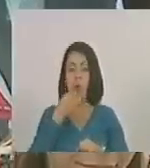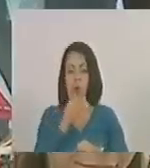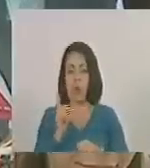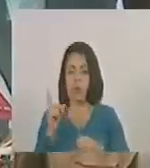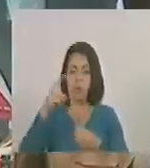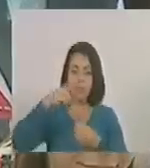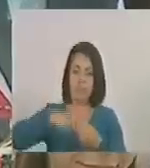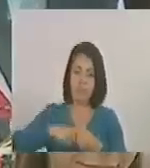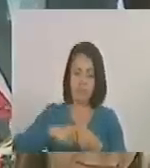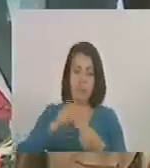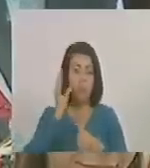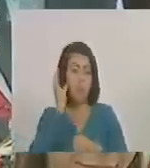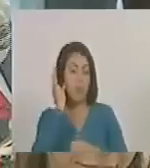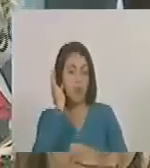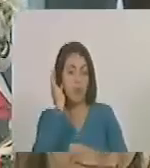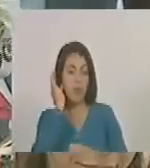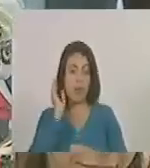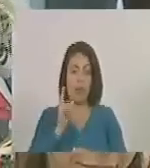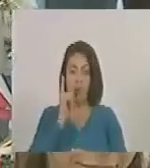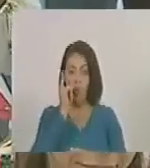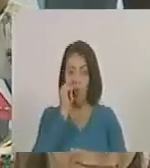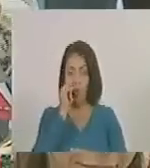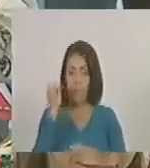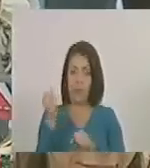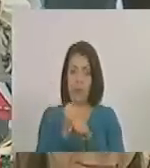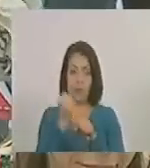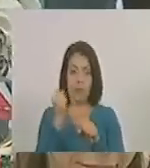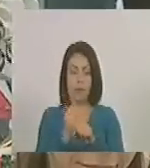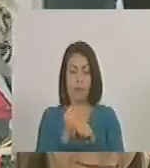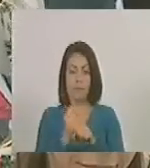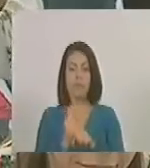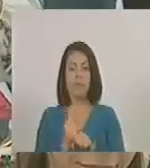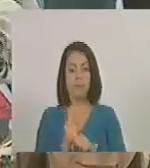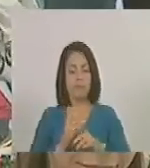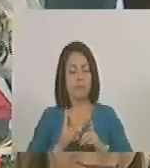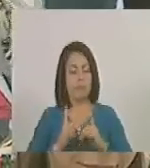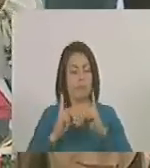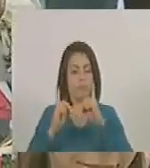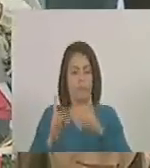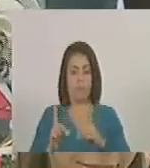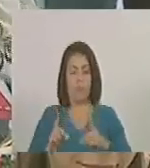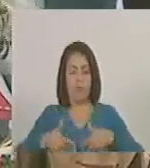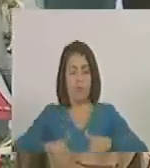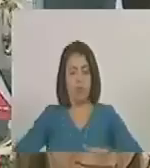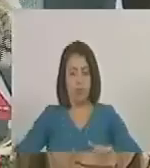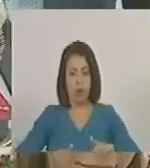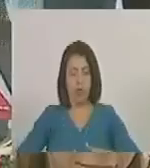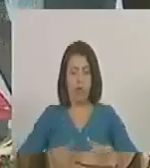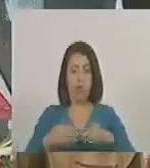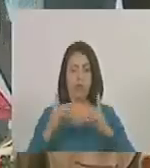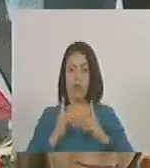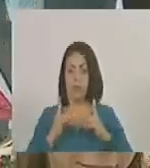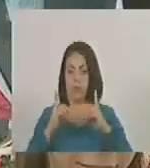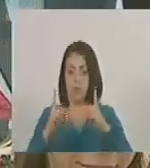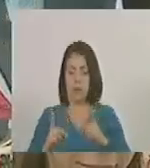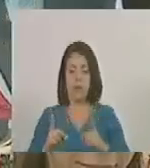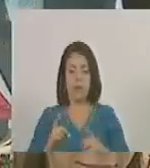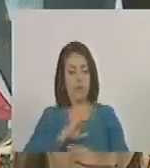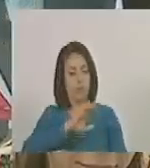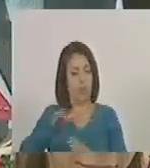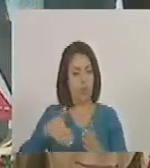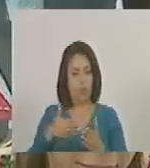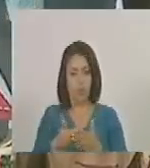jóvenes, por mujeres, por hombres trabajadores que se dedicaron con esmero, con dedicación, con